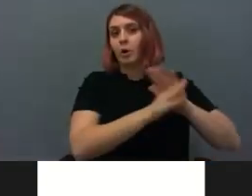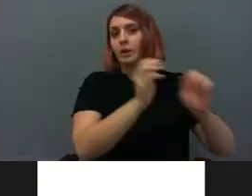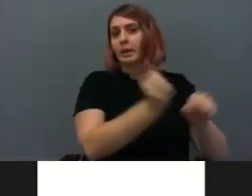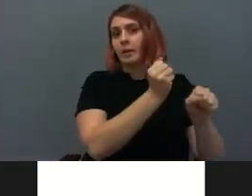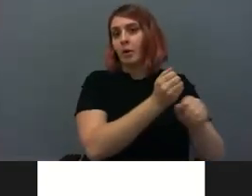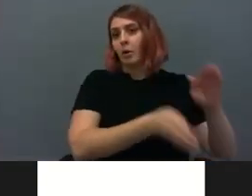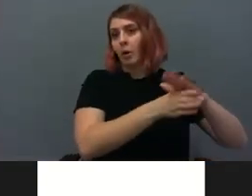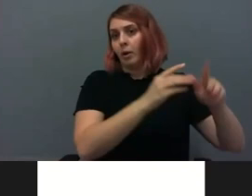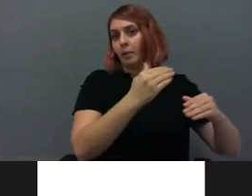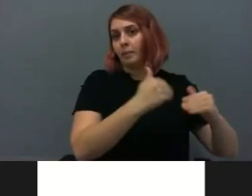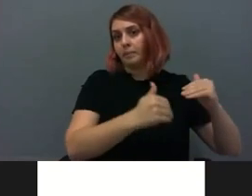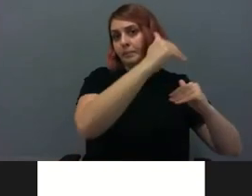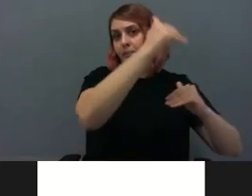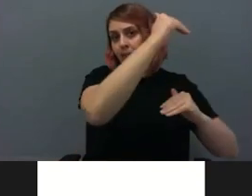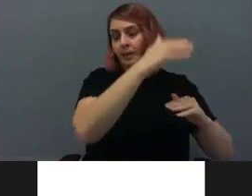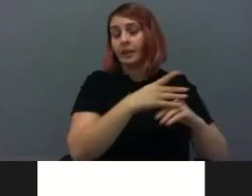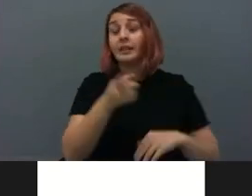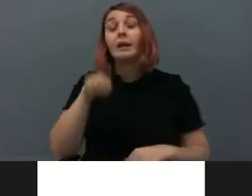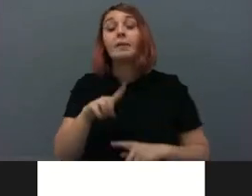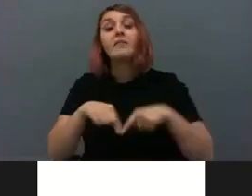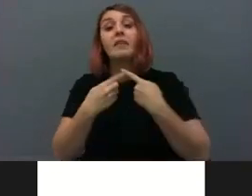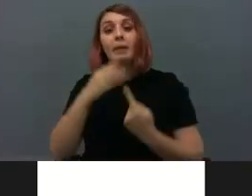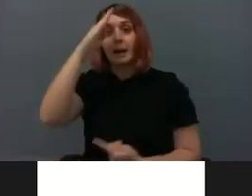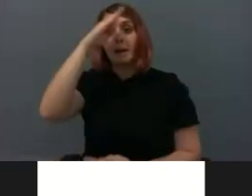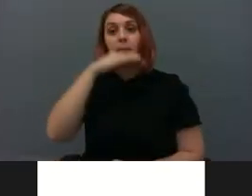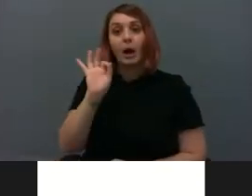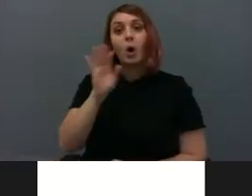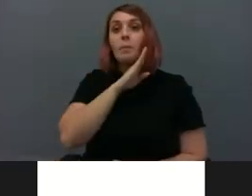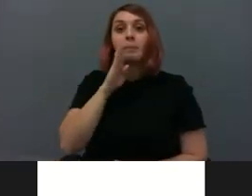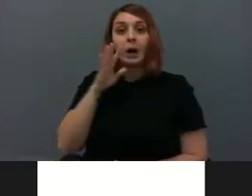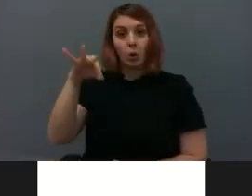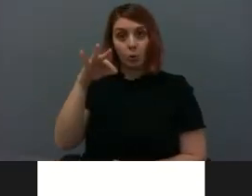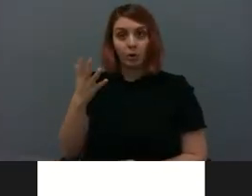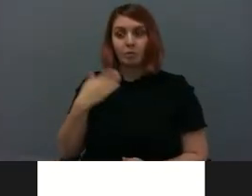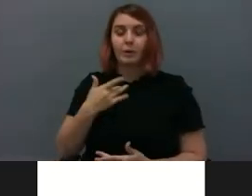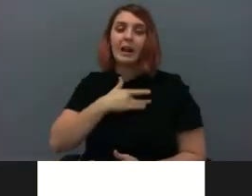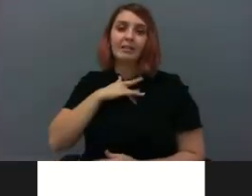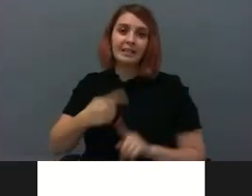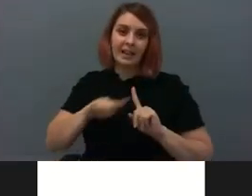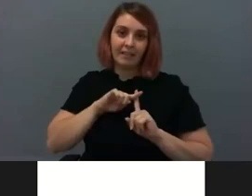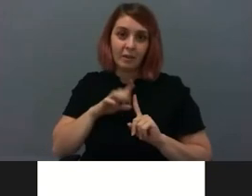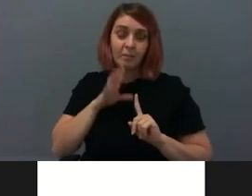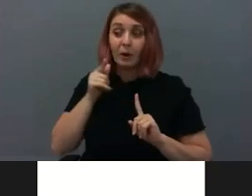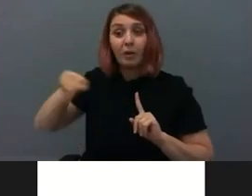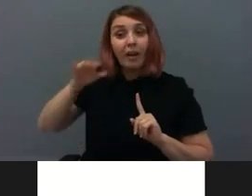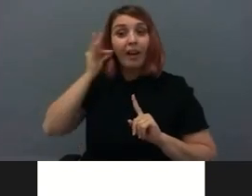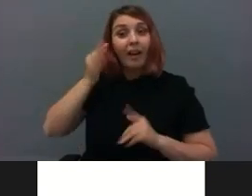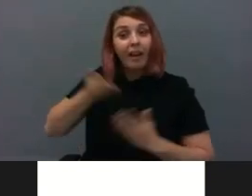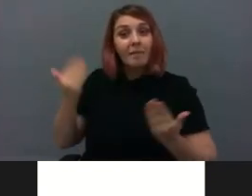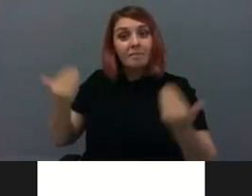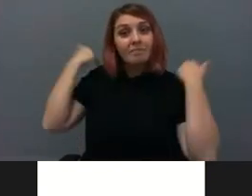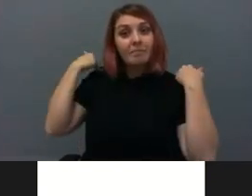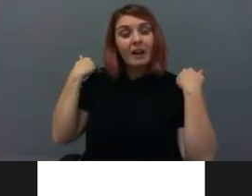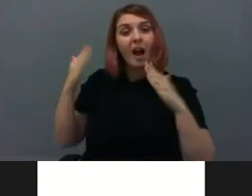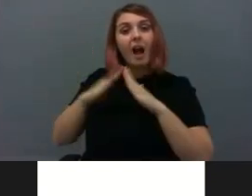intentan. También las hay monoparentales, que son un ejemplo de sacrificio y amor. Pero son ellas, en la mayoría de los casos, quienes llevan las cargas de la